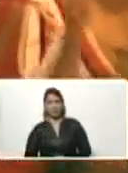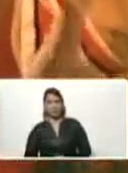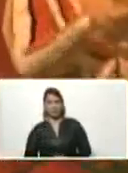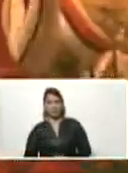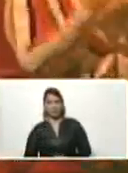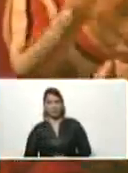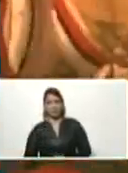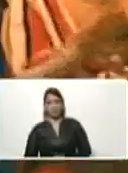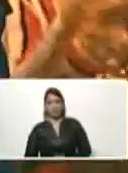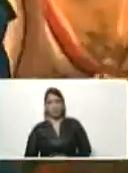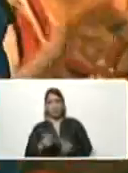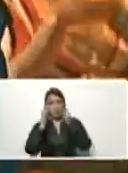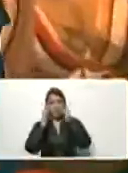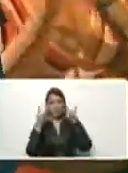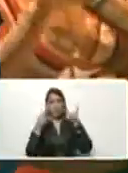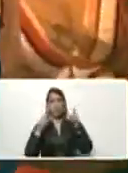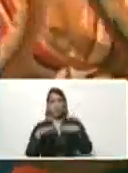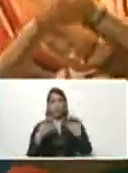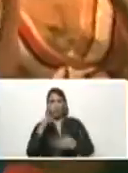Me asombré, ¿vale?, cuando te vi.